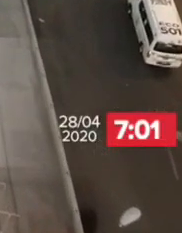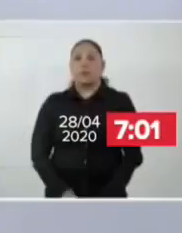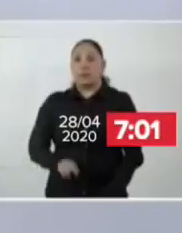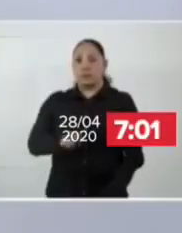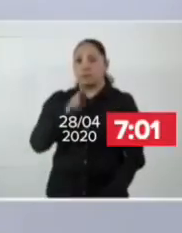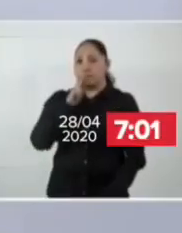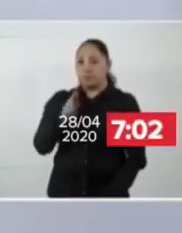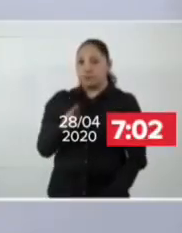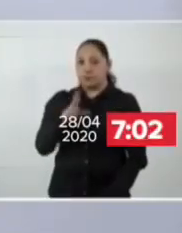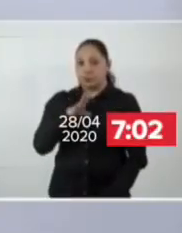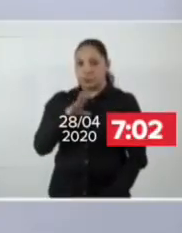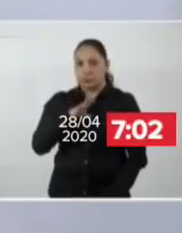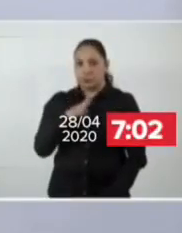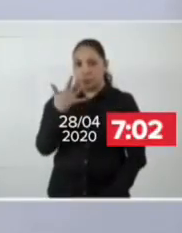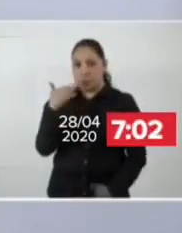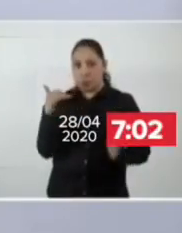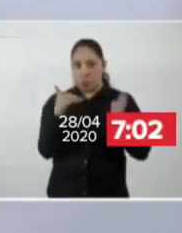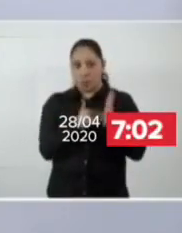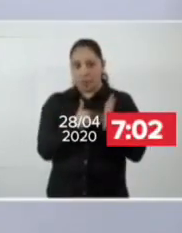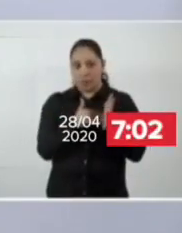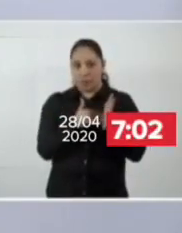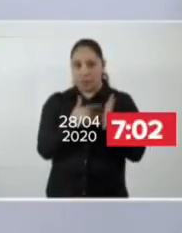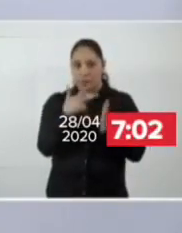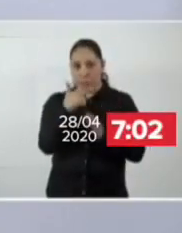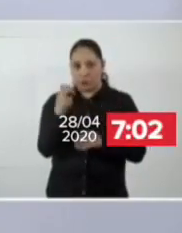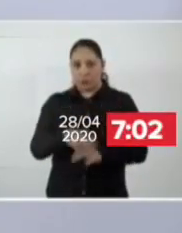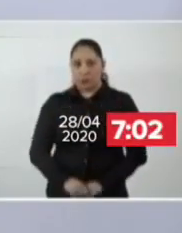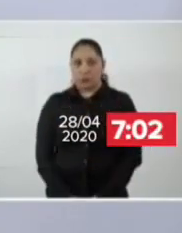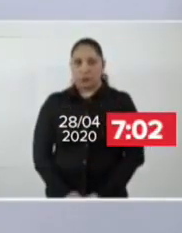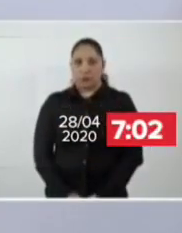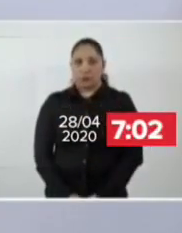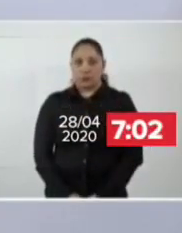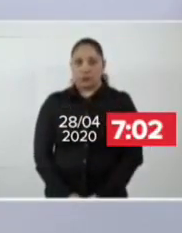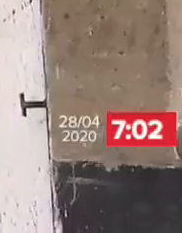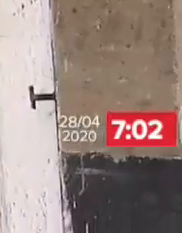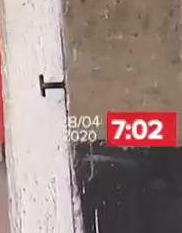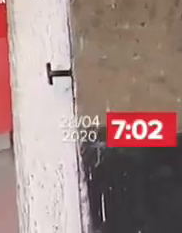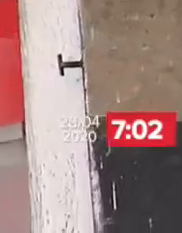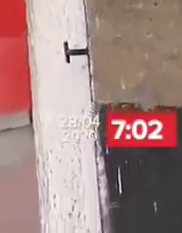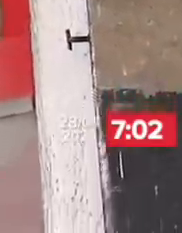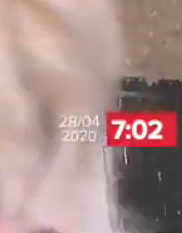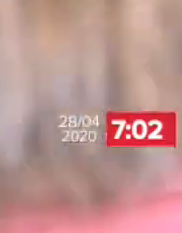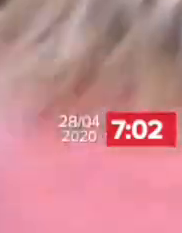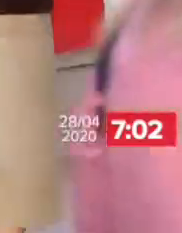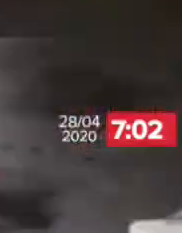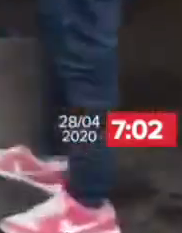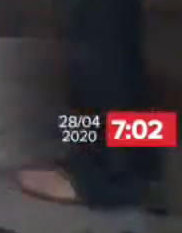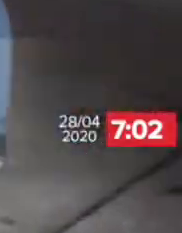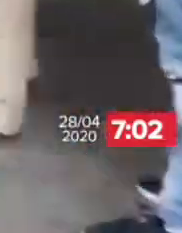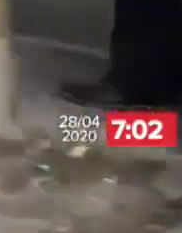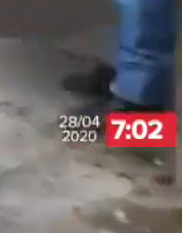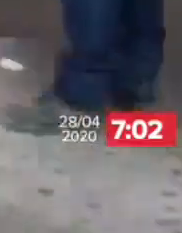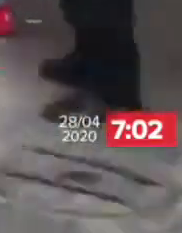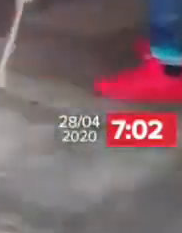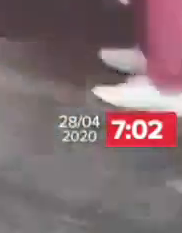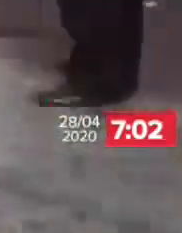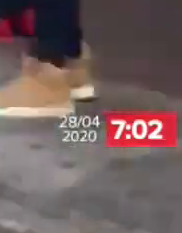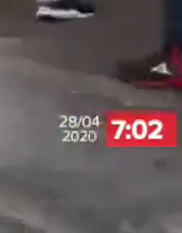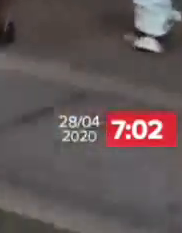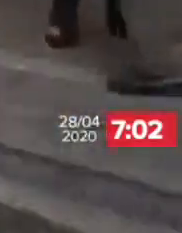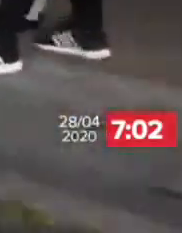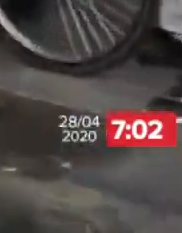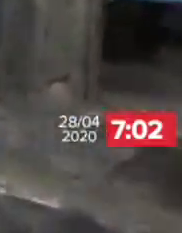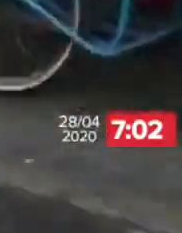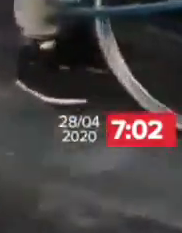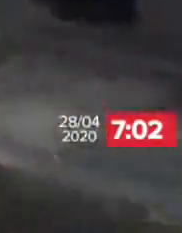usen alrededor de 3,300 millones de pesos para atender la emergencia sanitaria. Con ello, se estarían destinando poco más de